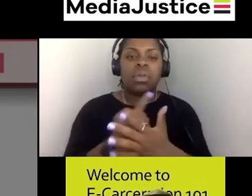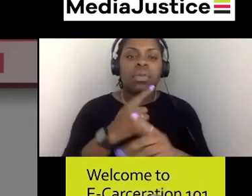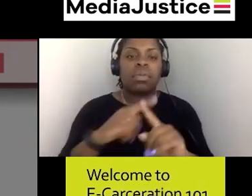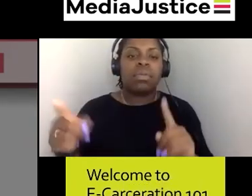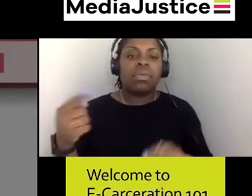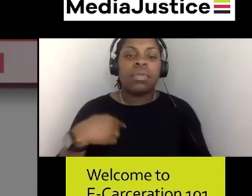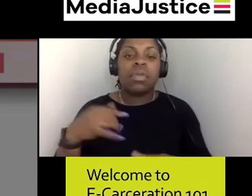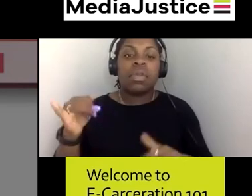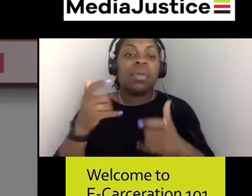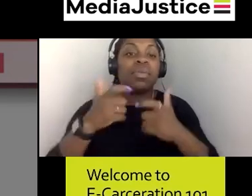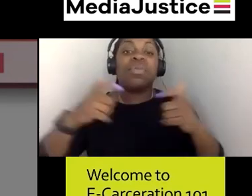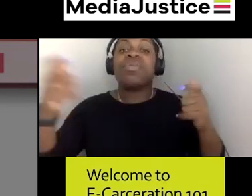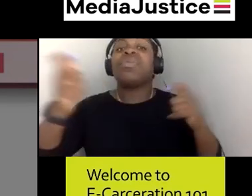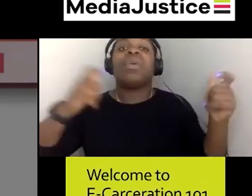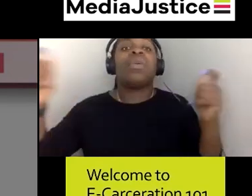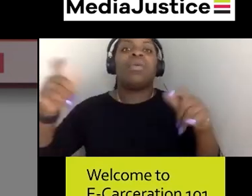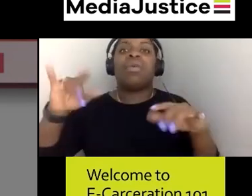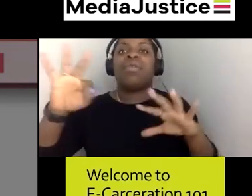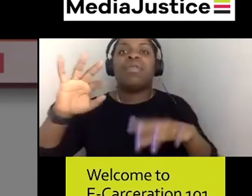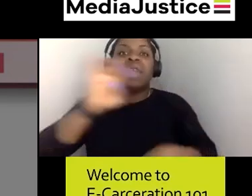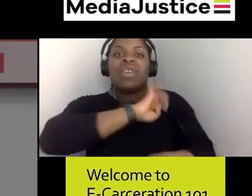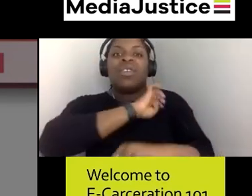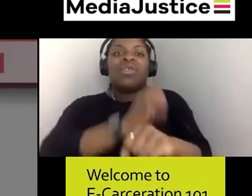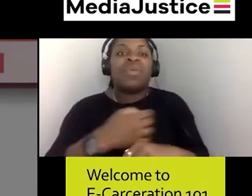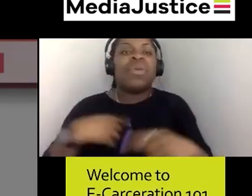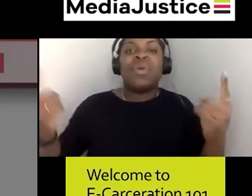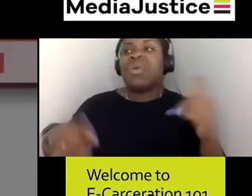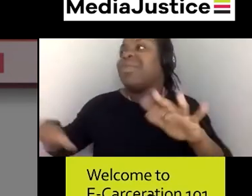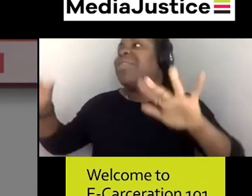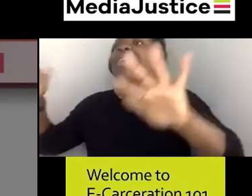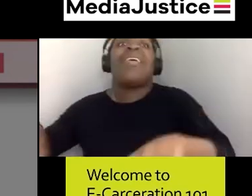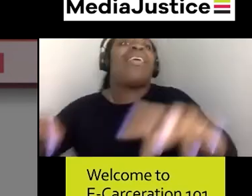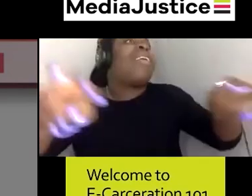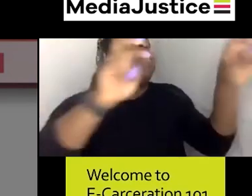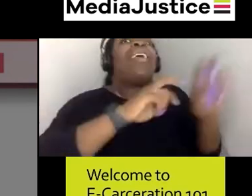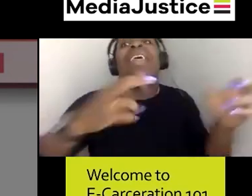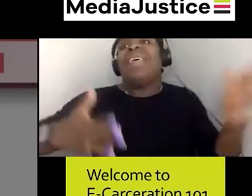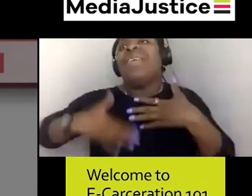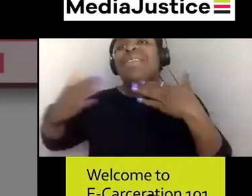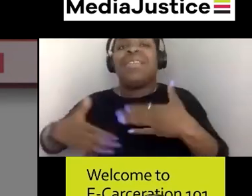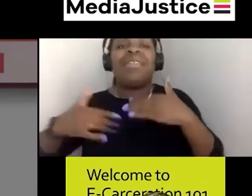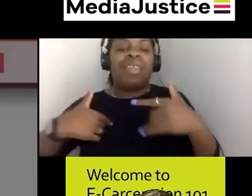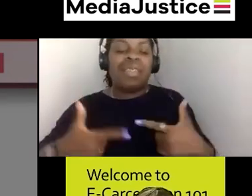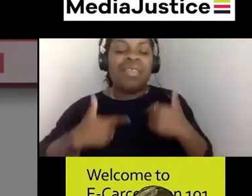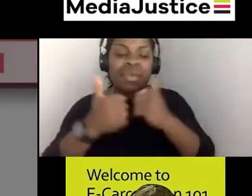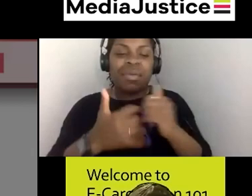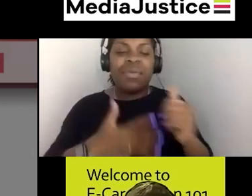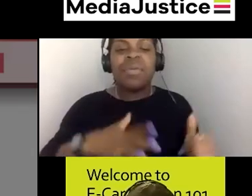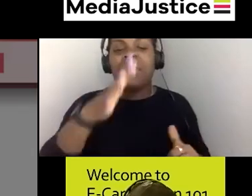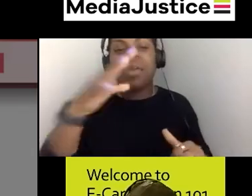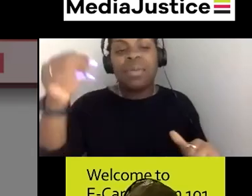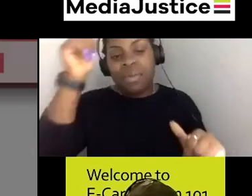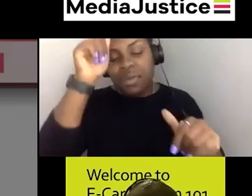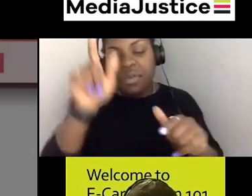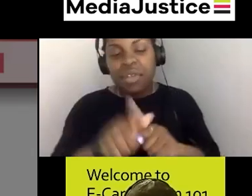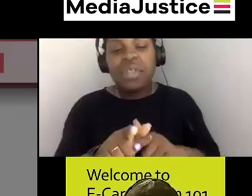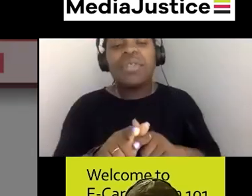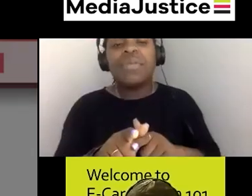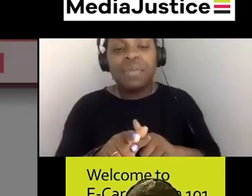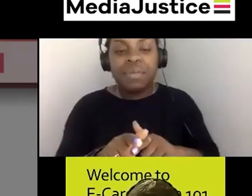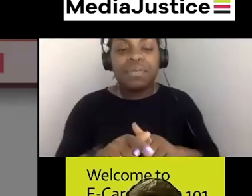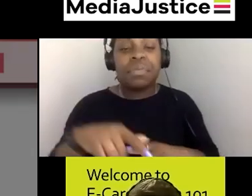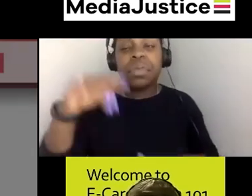tímida, ahora soy una bola de energía. Siempre estoy brincando de un lugar a otro. Vivo con mi mamá y mi